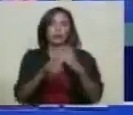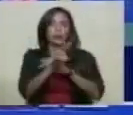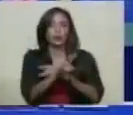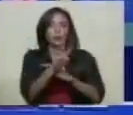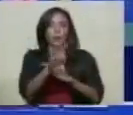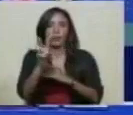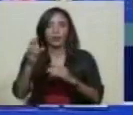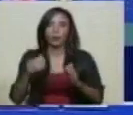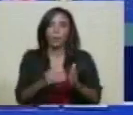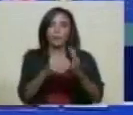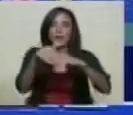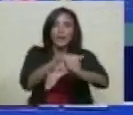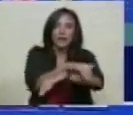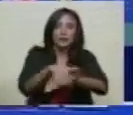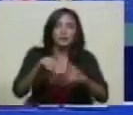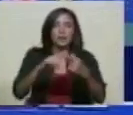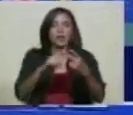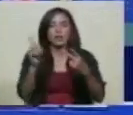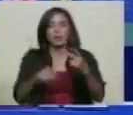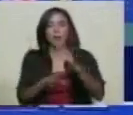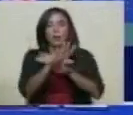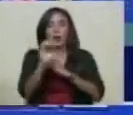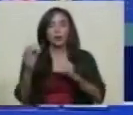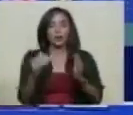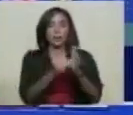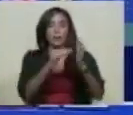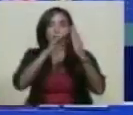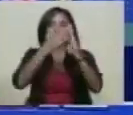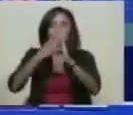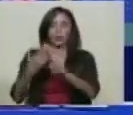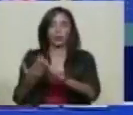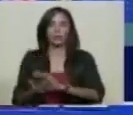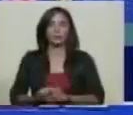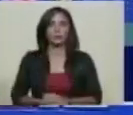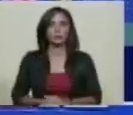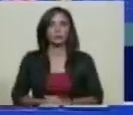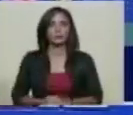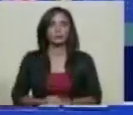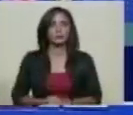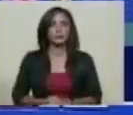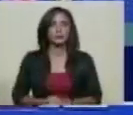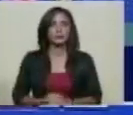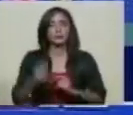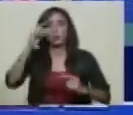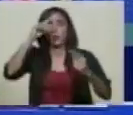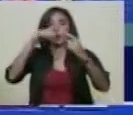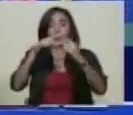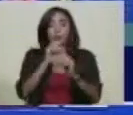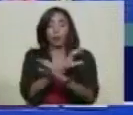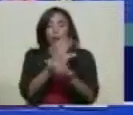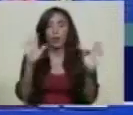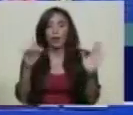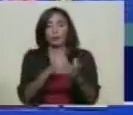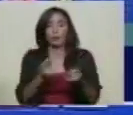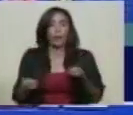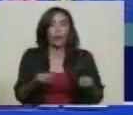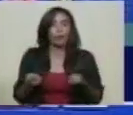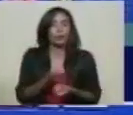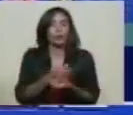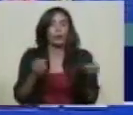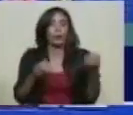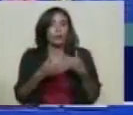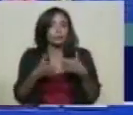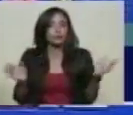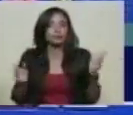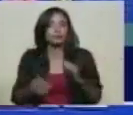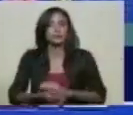40 mil comunidades. Y tenemos que plantearnos su activación, y lo planteo